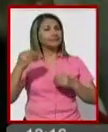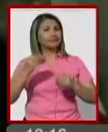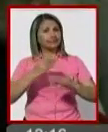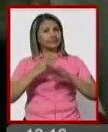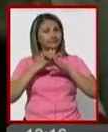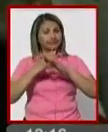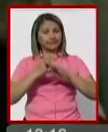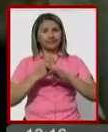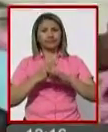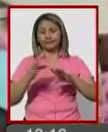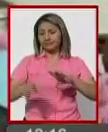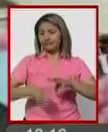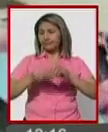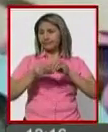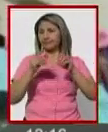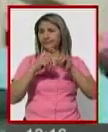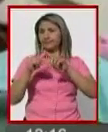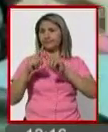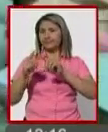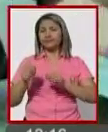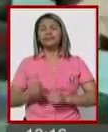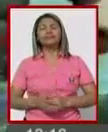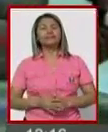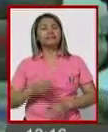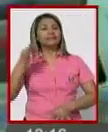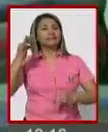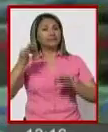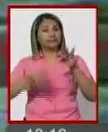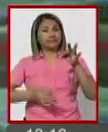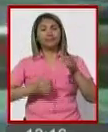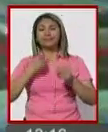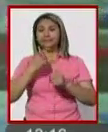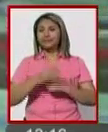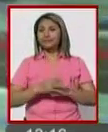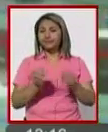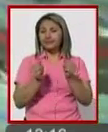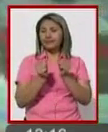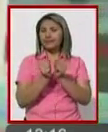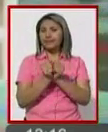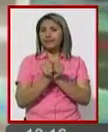evitar el incremento de casos en lo posible, si se puede,